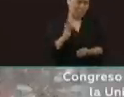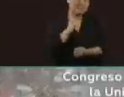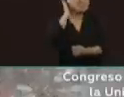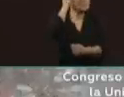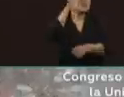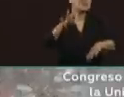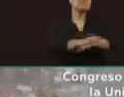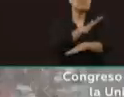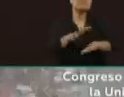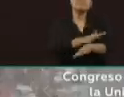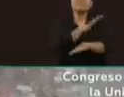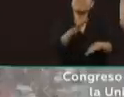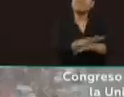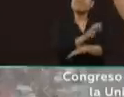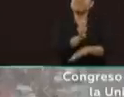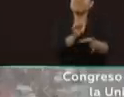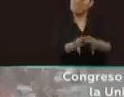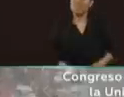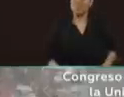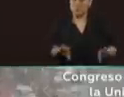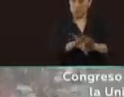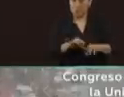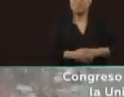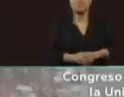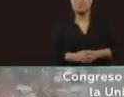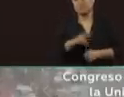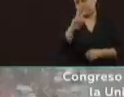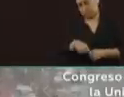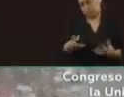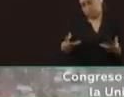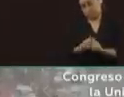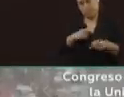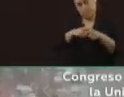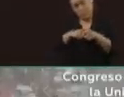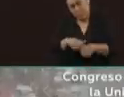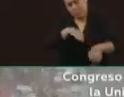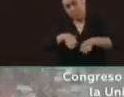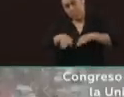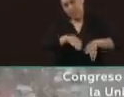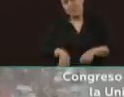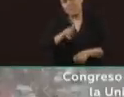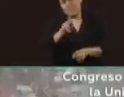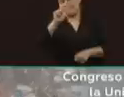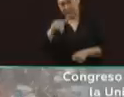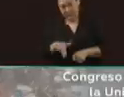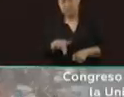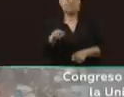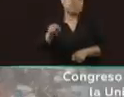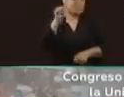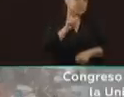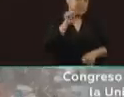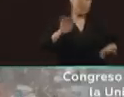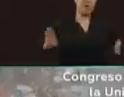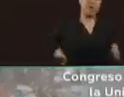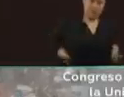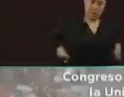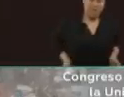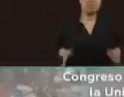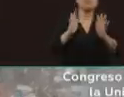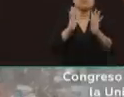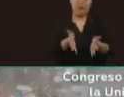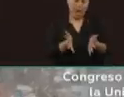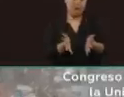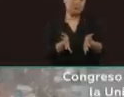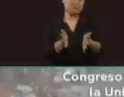cambio significativo. A lo largo de nuestra trayectoria parlamentaria, Acción Nacional nos hemos distinguido por la construcción de